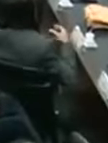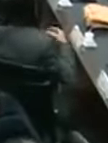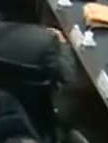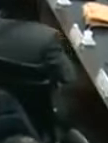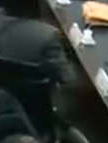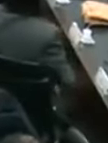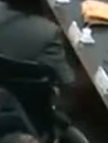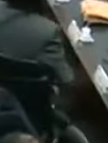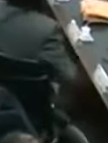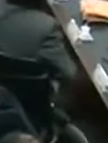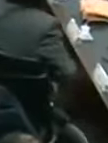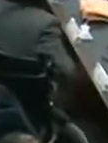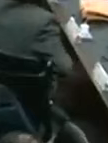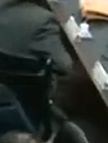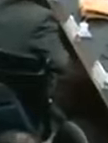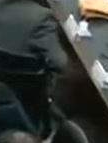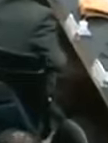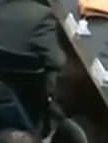Gracias.